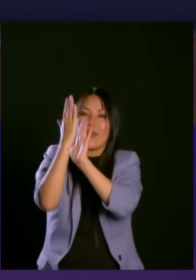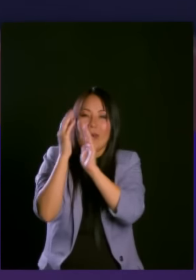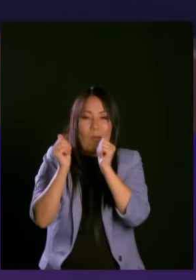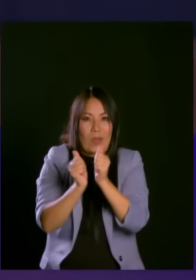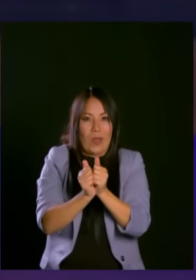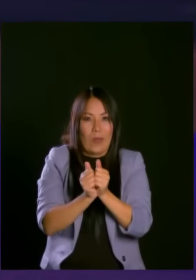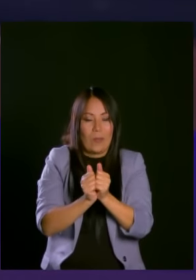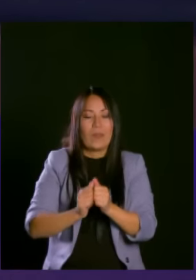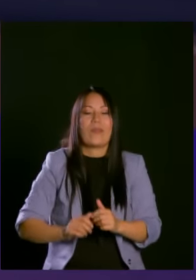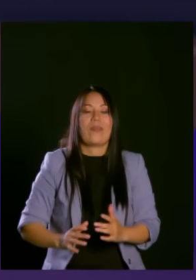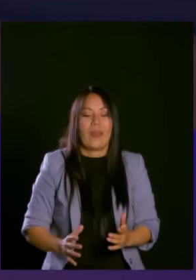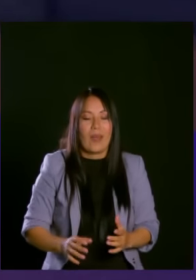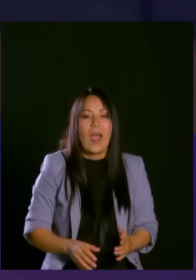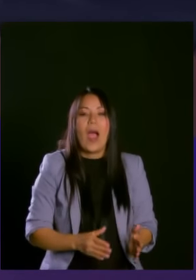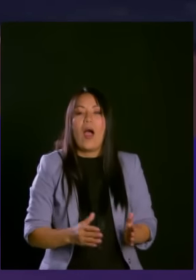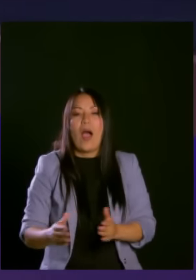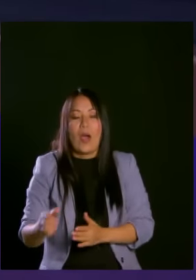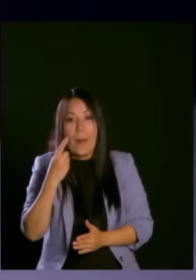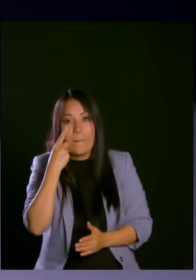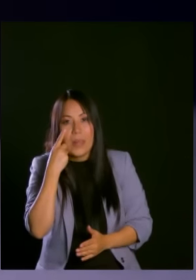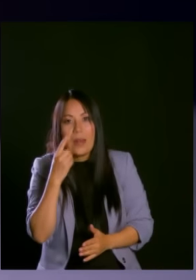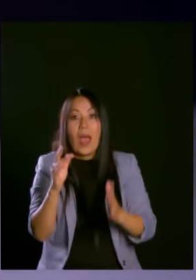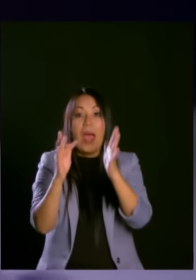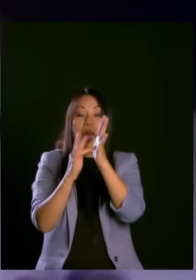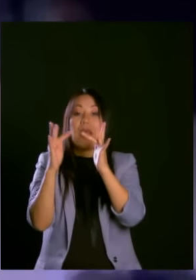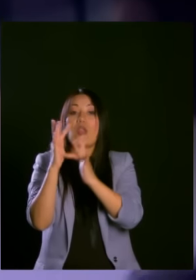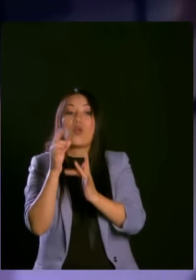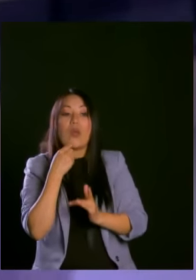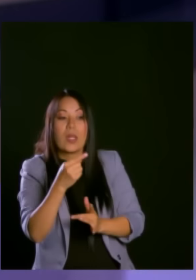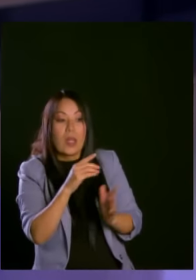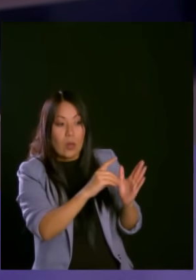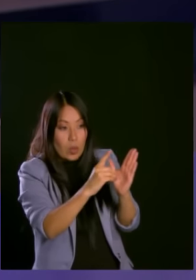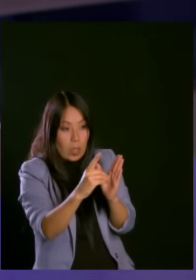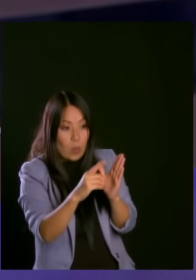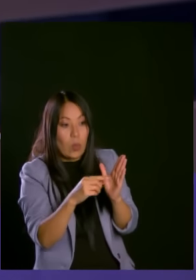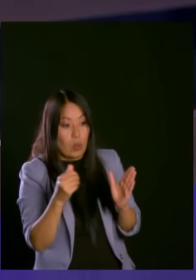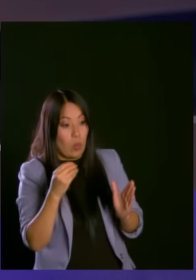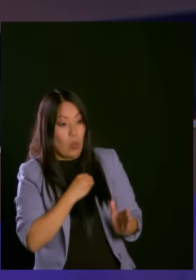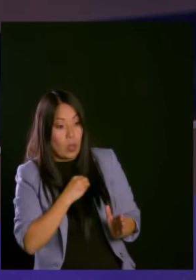con ustedes todos los días hasta el fin del mundo? Amén. Vayan y hagan discípulos.